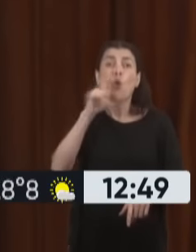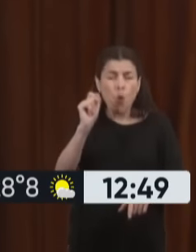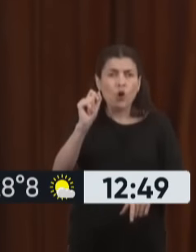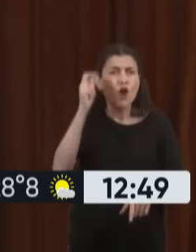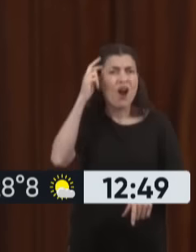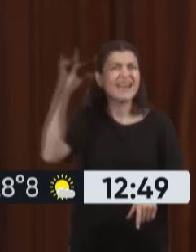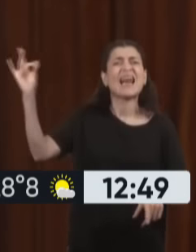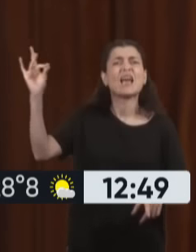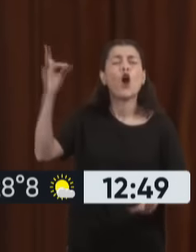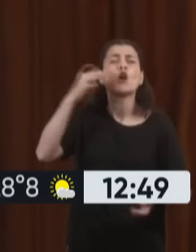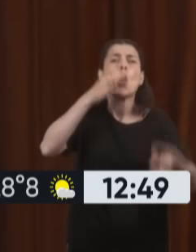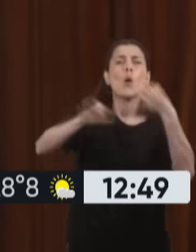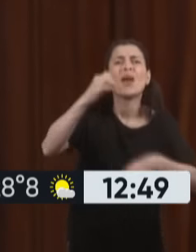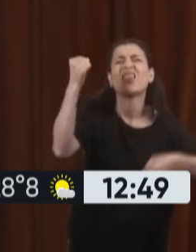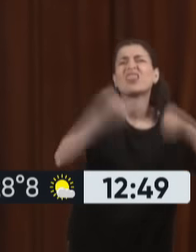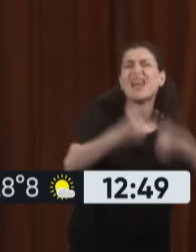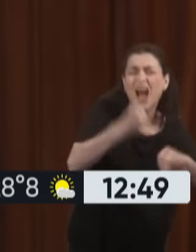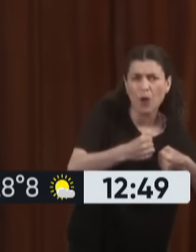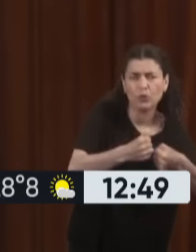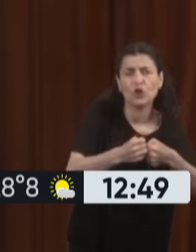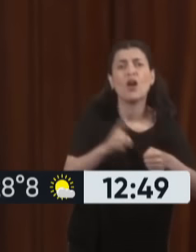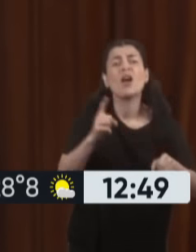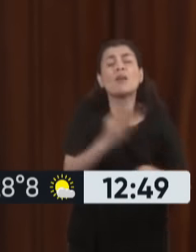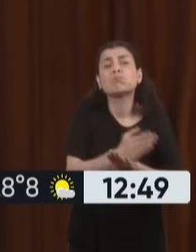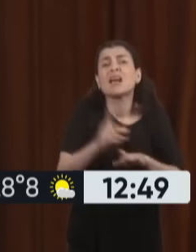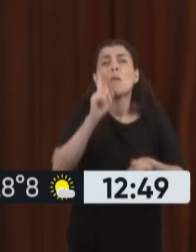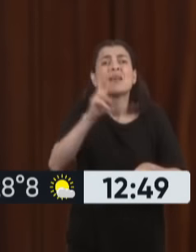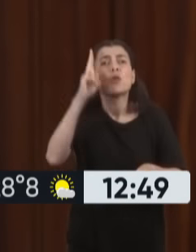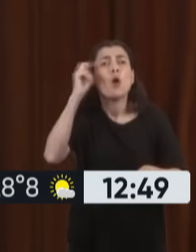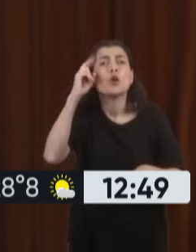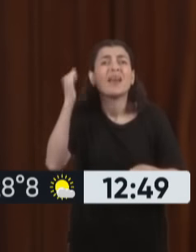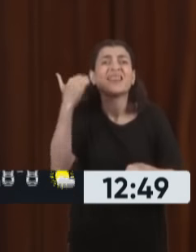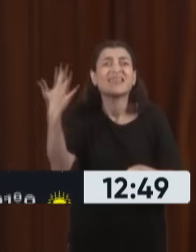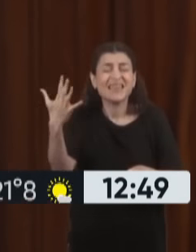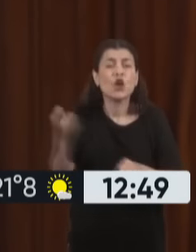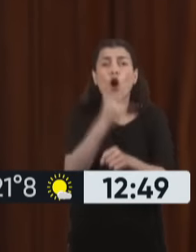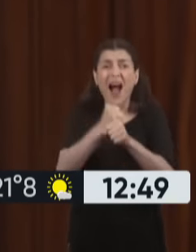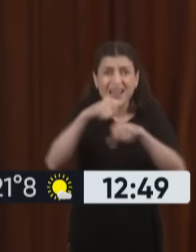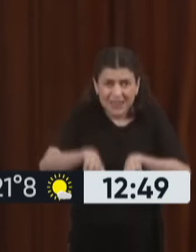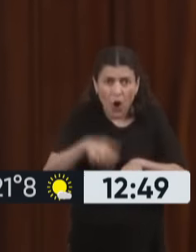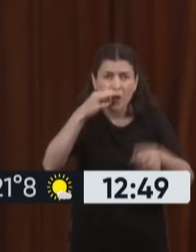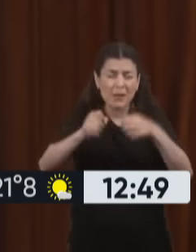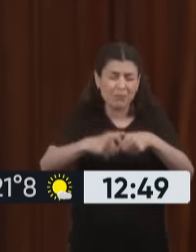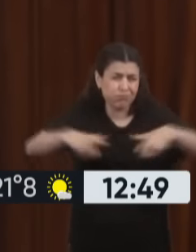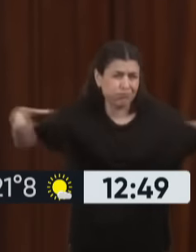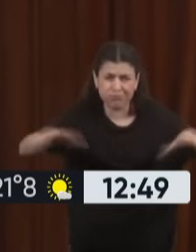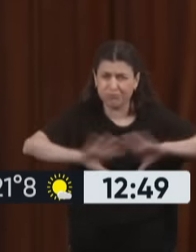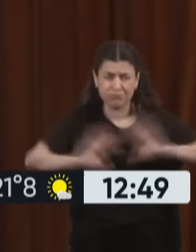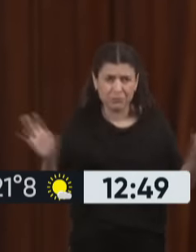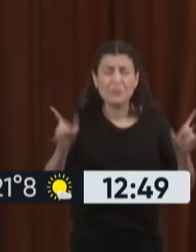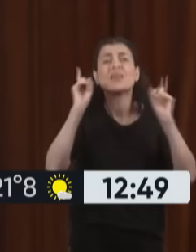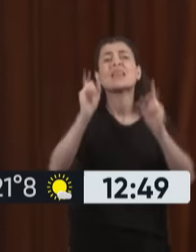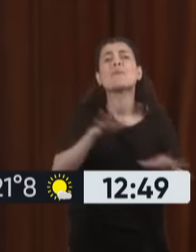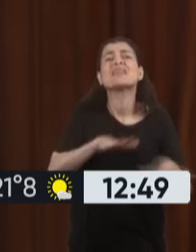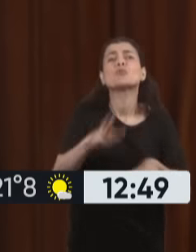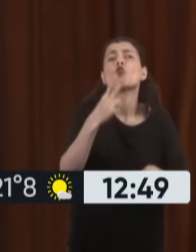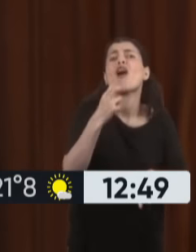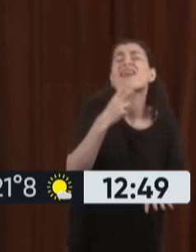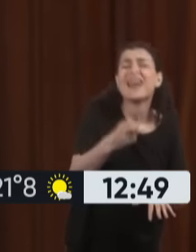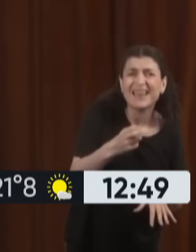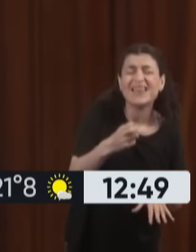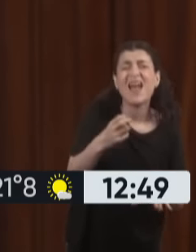la mayor venta registrada de autos desde 1995. En el sector energético ya revertimos 13 años de déficit,